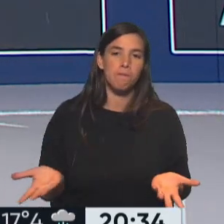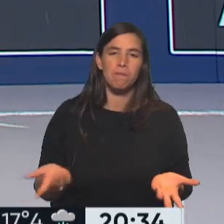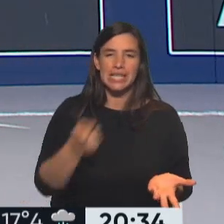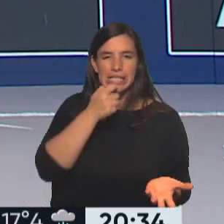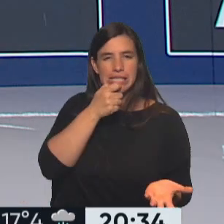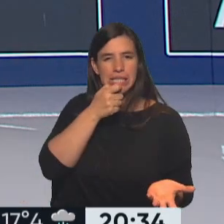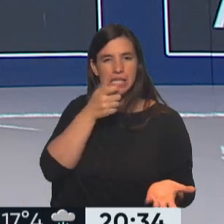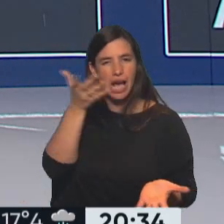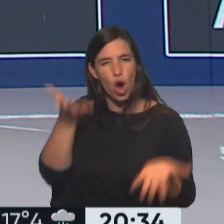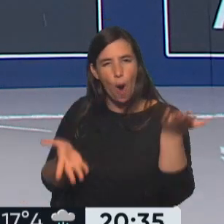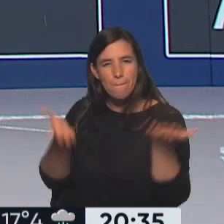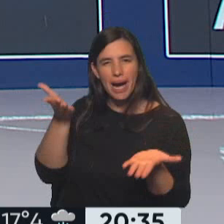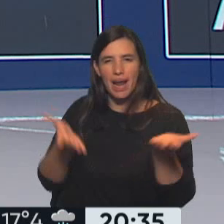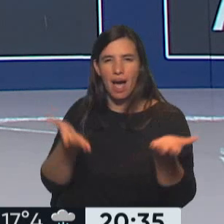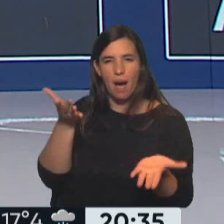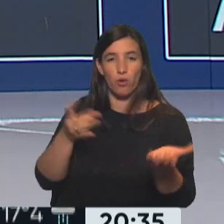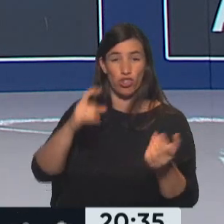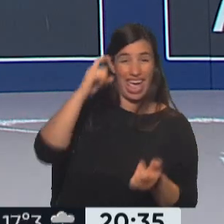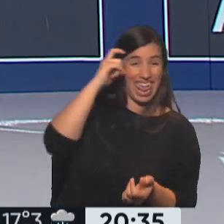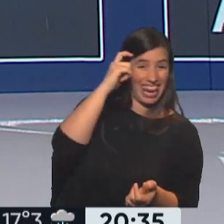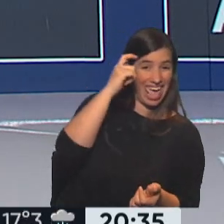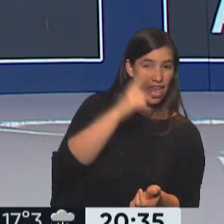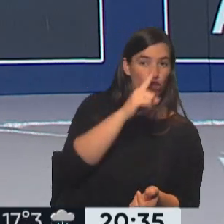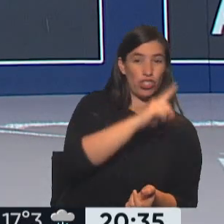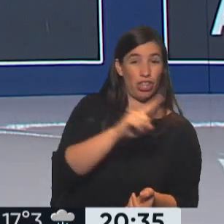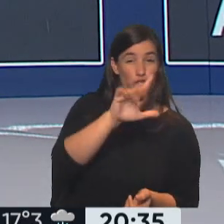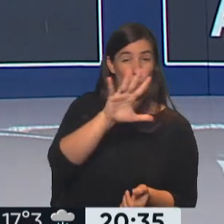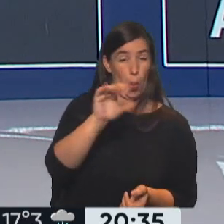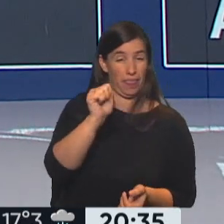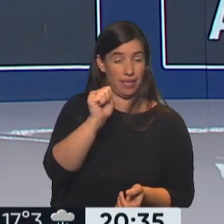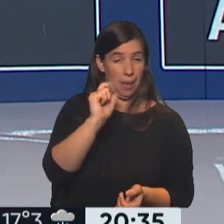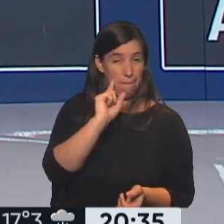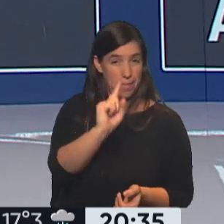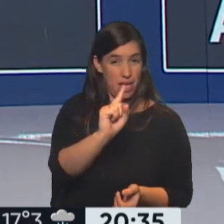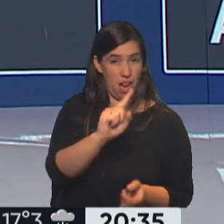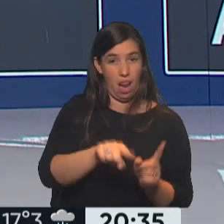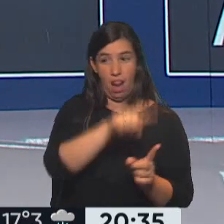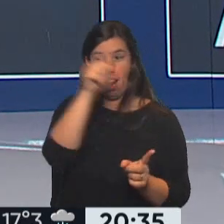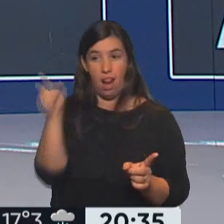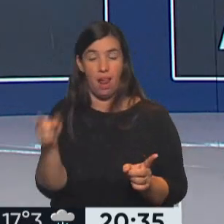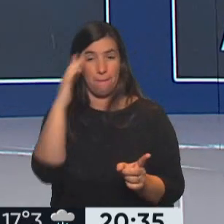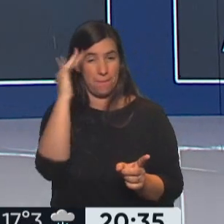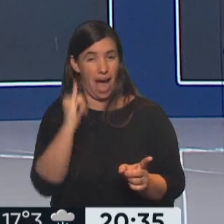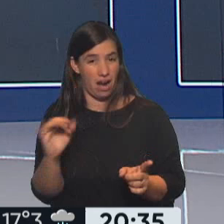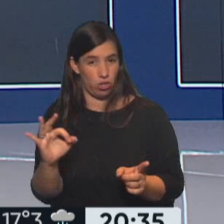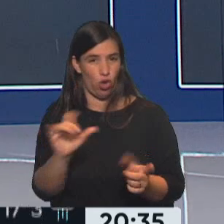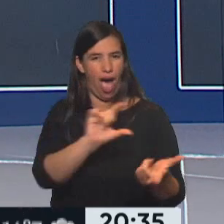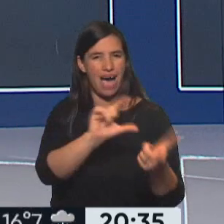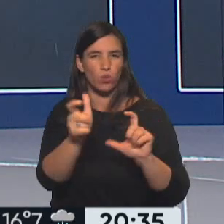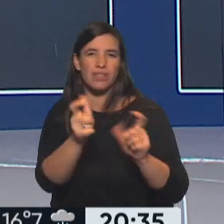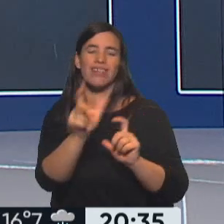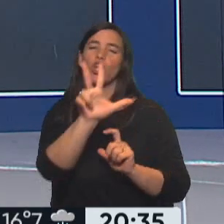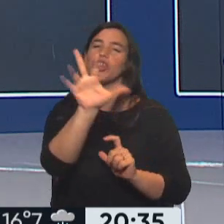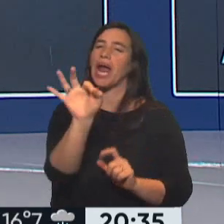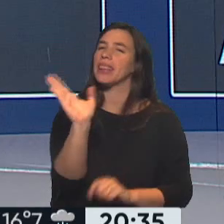dato de enero, que es 156.000 pesos, al de marzo hay una actualización de un